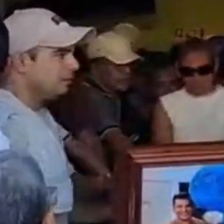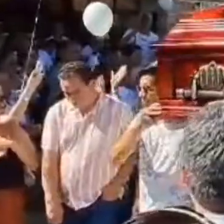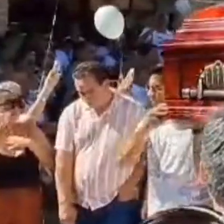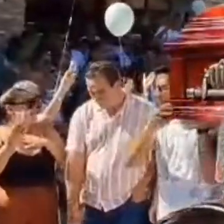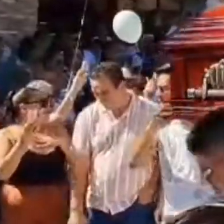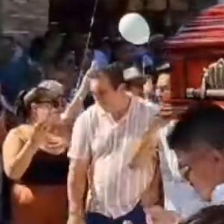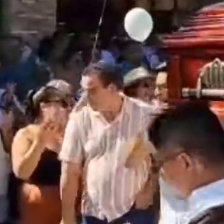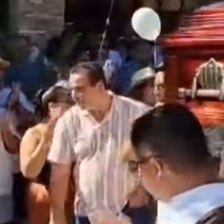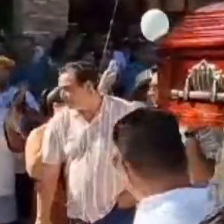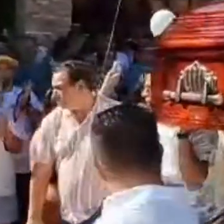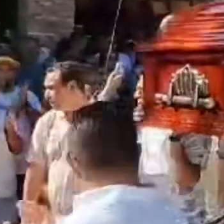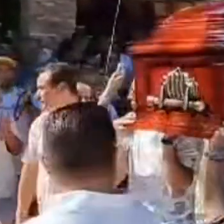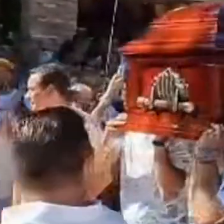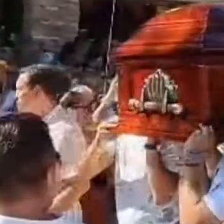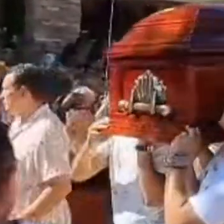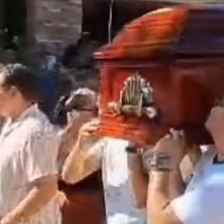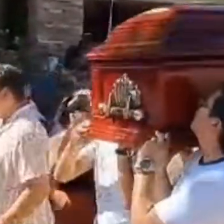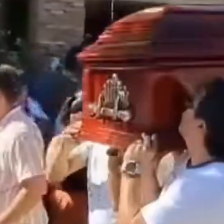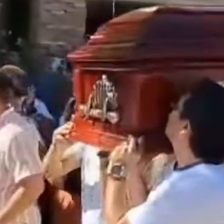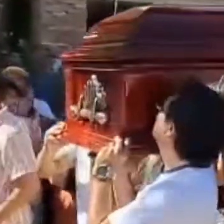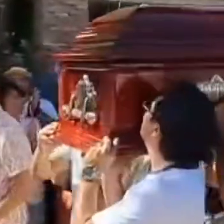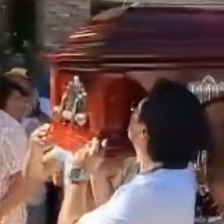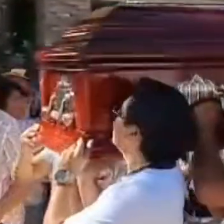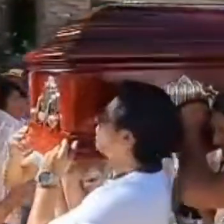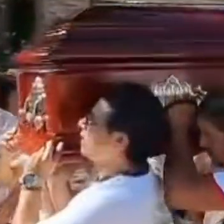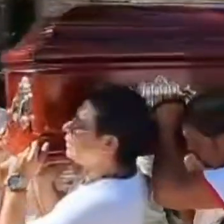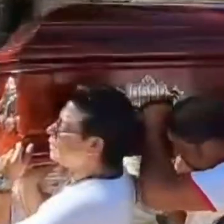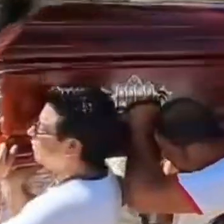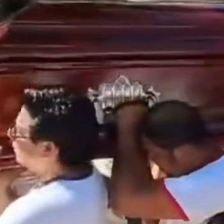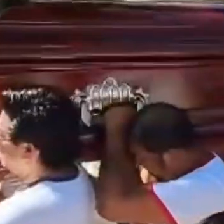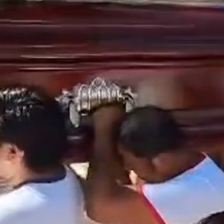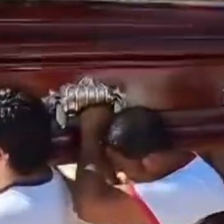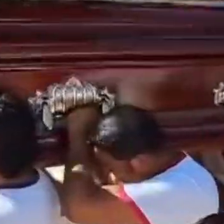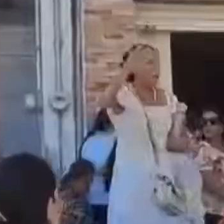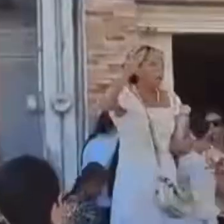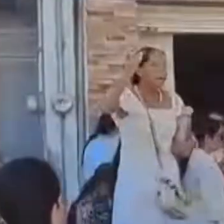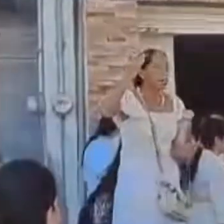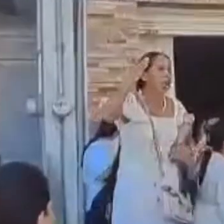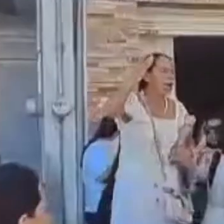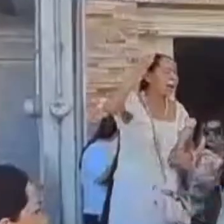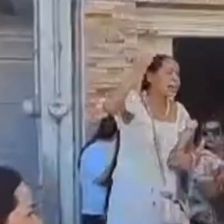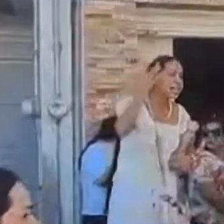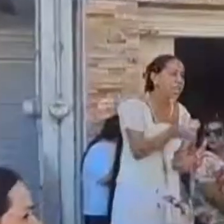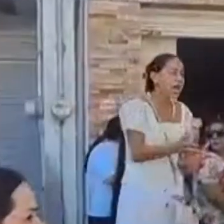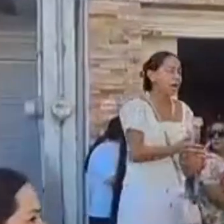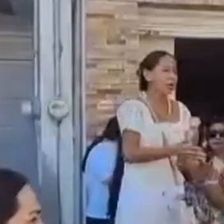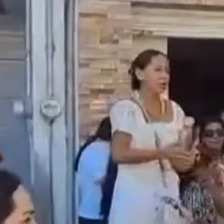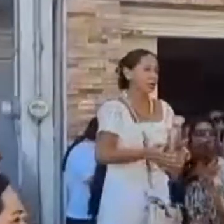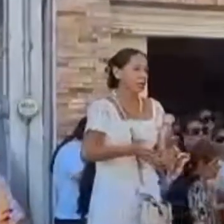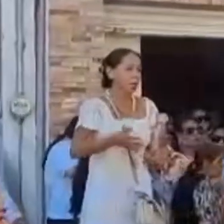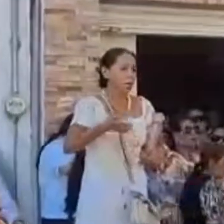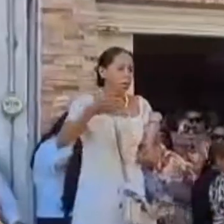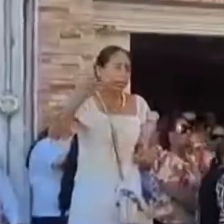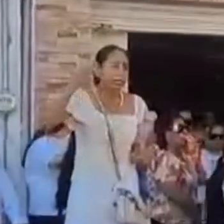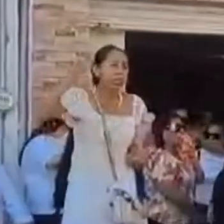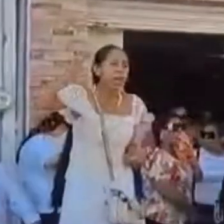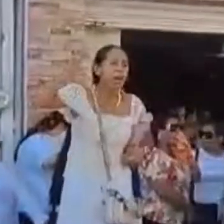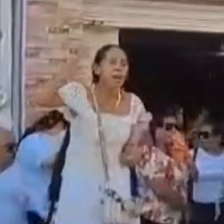Azul, donde con lágrimas y gritos de justicia lo despidieron trabajadores, su familia, amigos, vecinos y clientes.